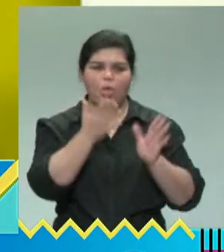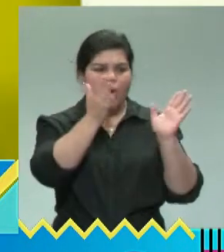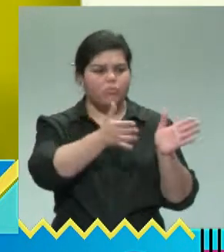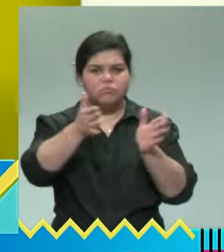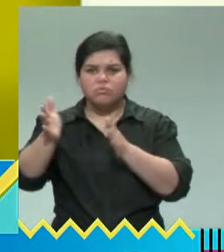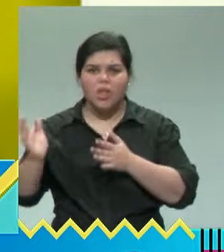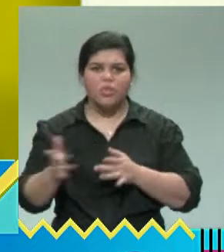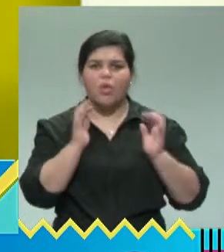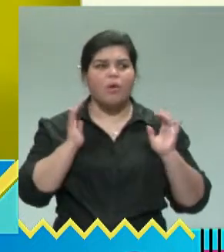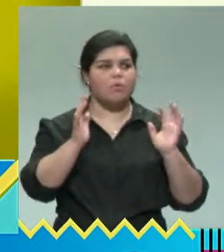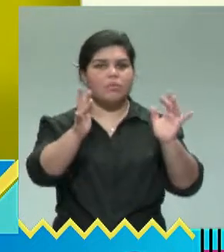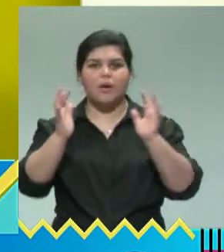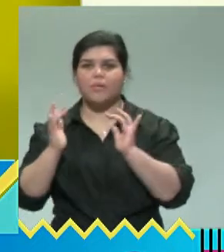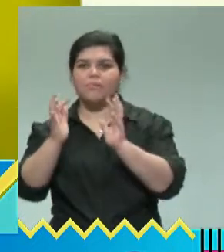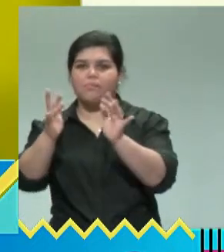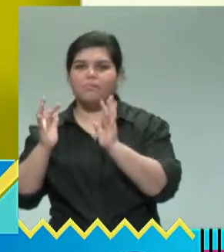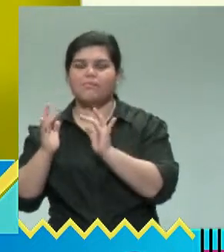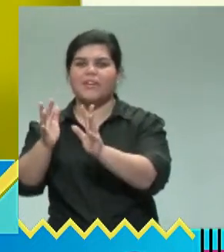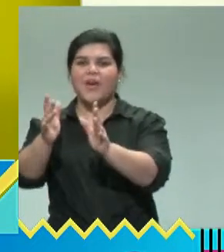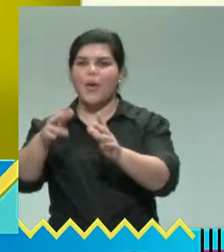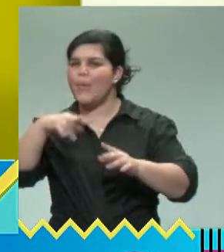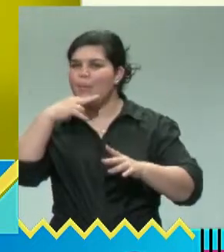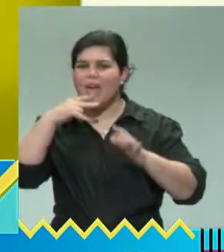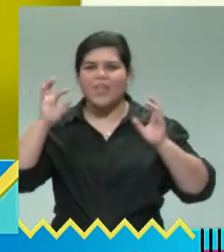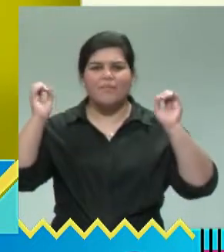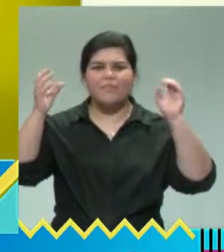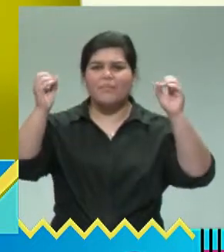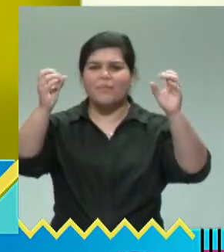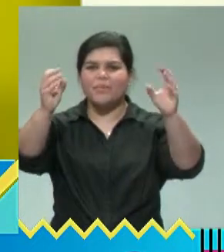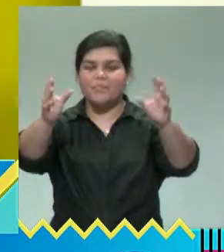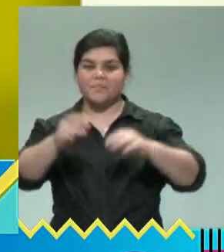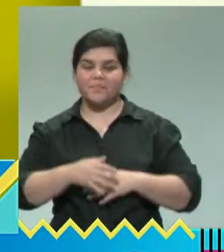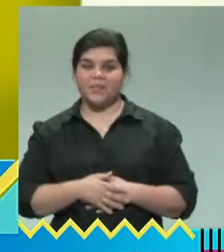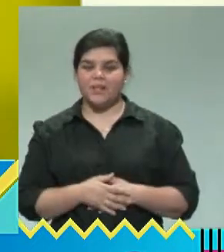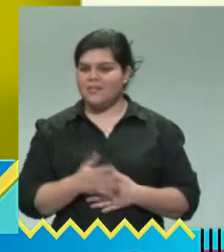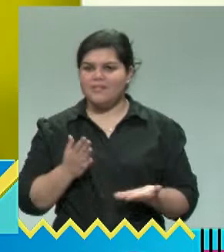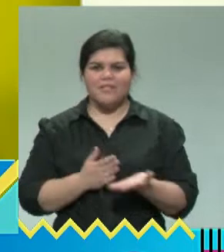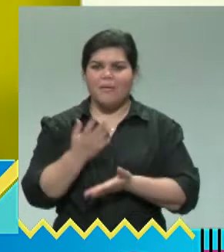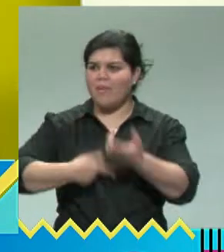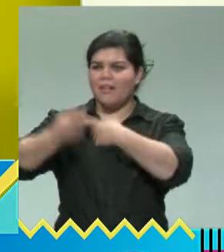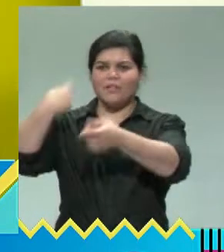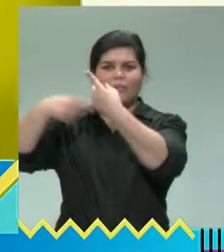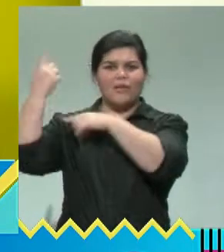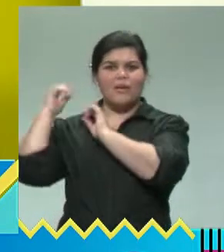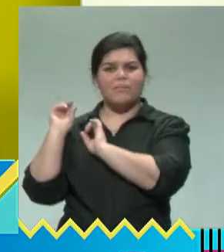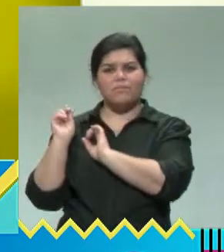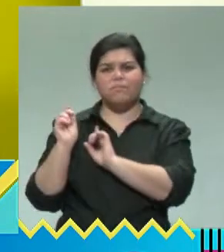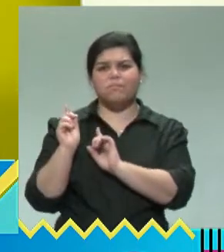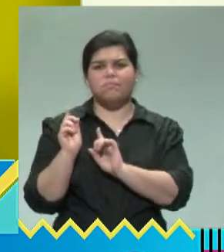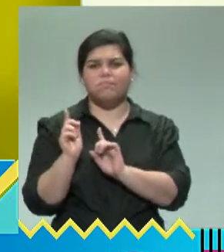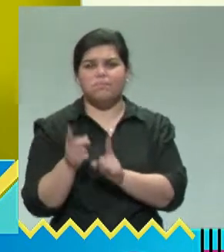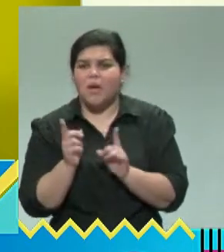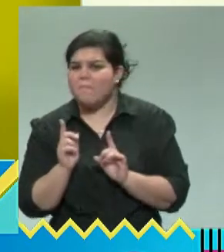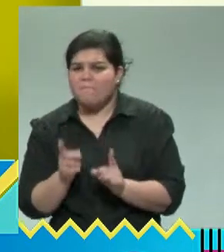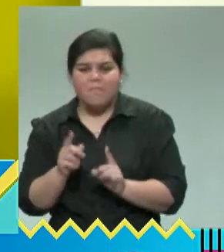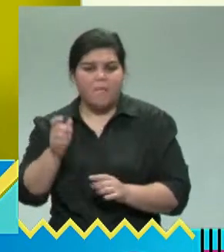tienen esos árboles que nos acompañan desde hace mucho tiempo en la historia de Mendoza y que sigue estando presente, por supuesto, es parte distintiva